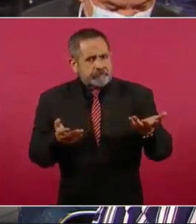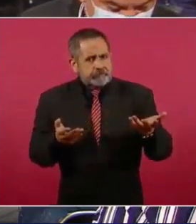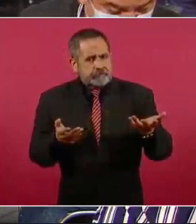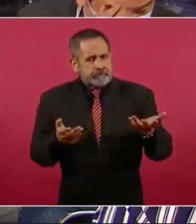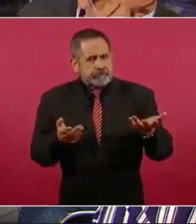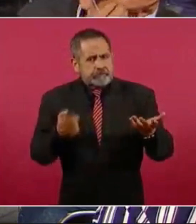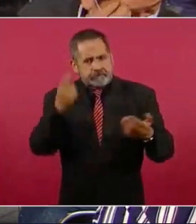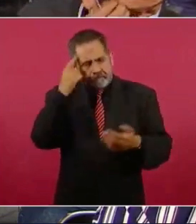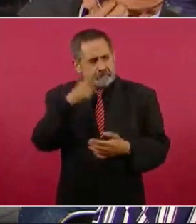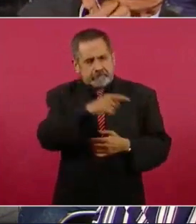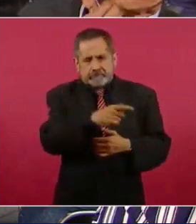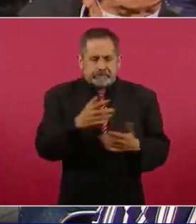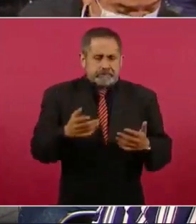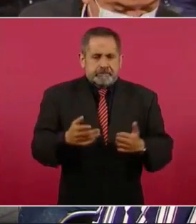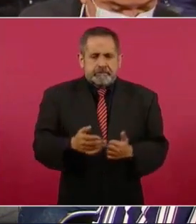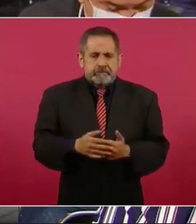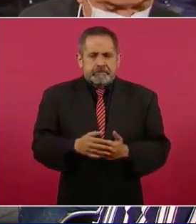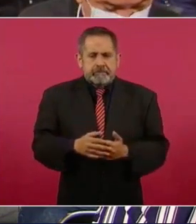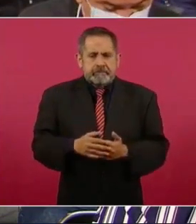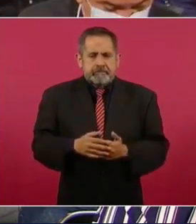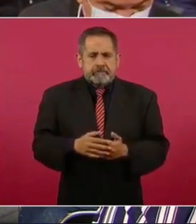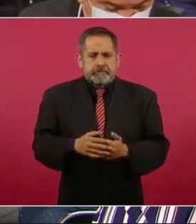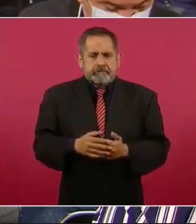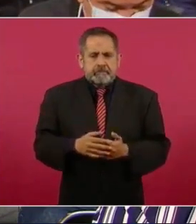llamen ya a